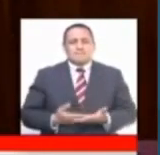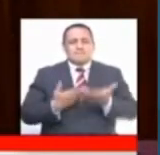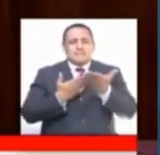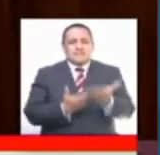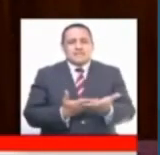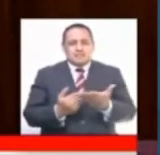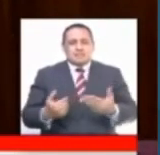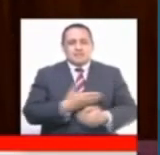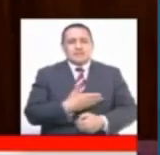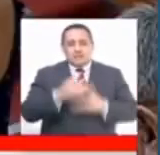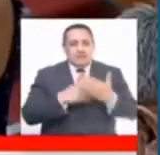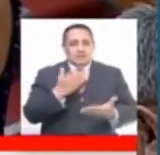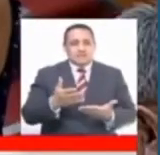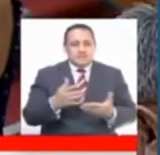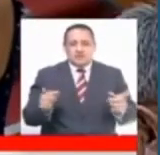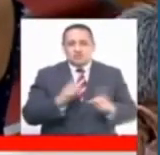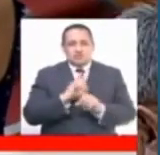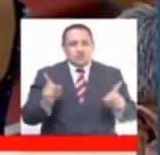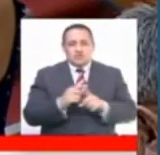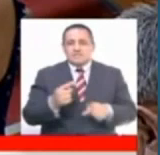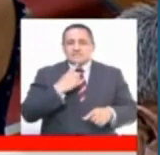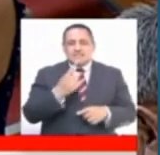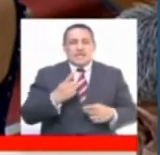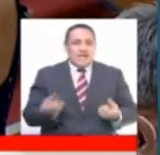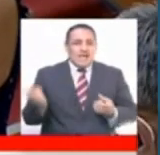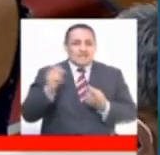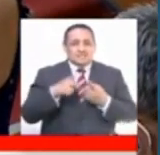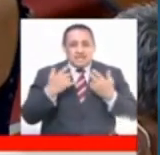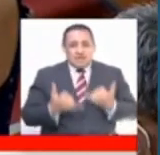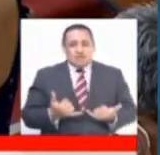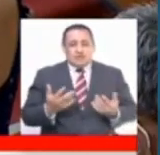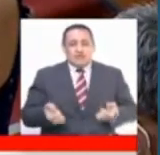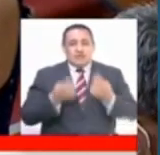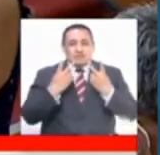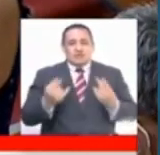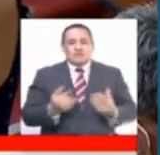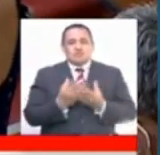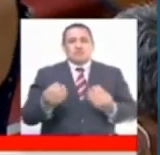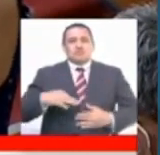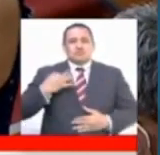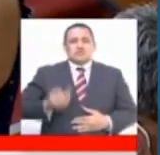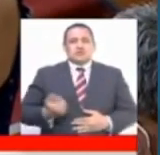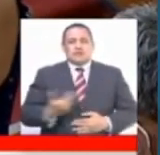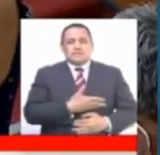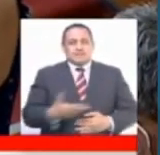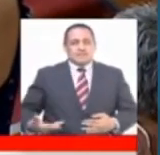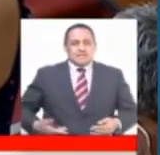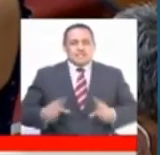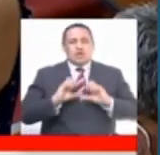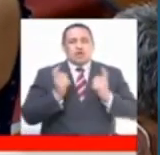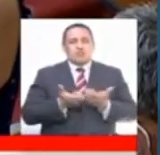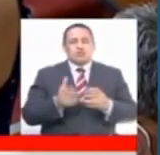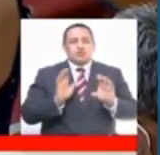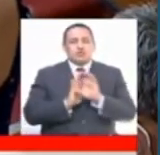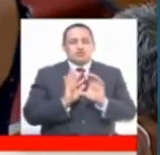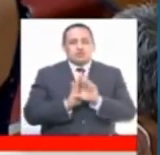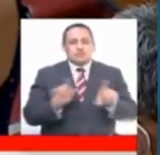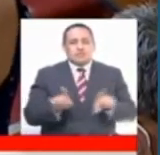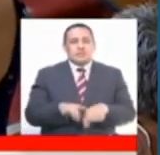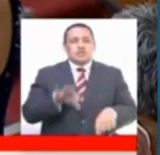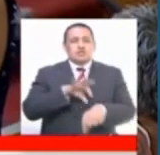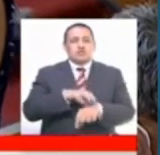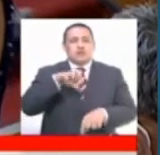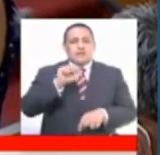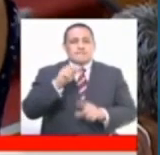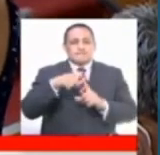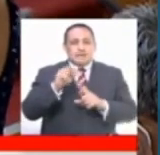ahorita mismo nos perjudica a 336 municipalidades que tenemos ya presupuesto transferido el